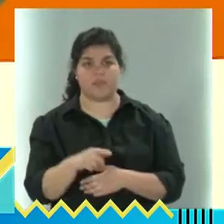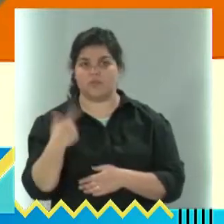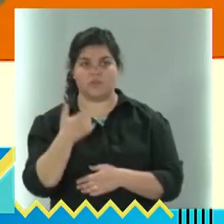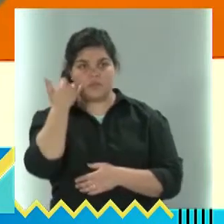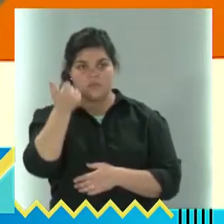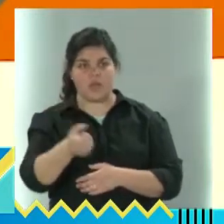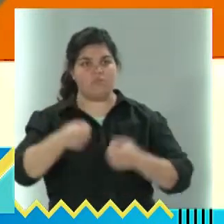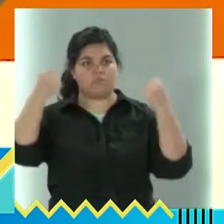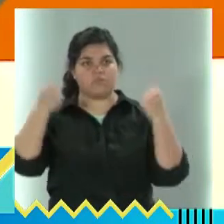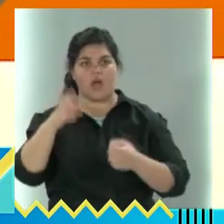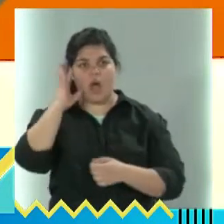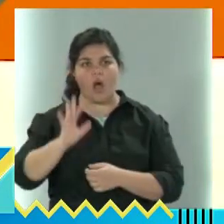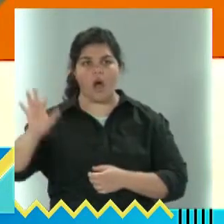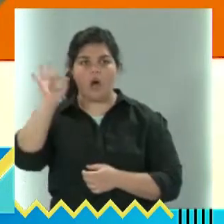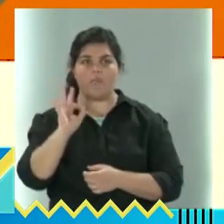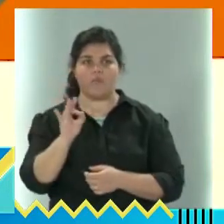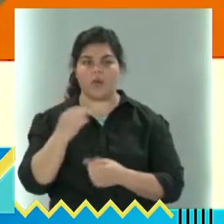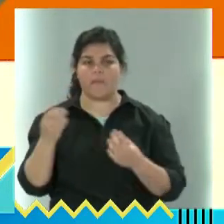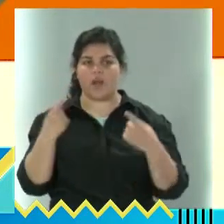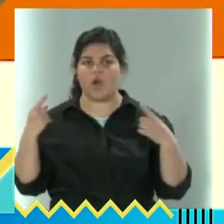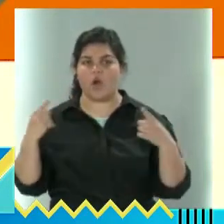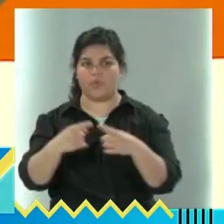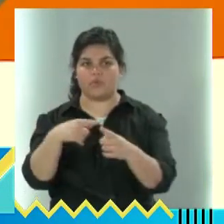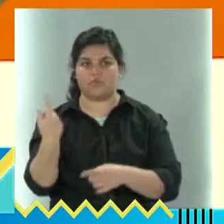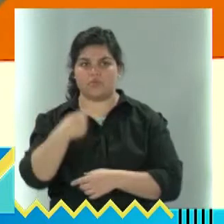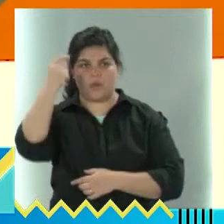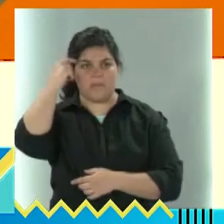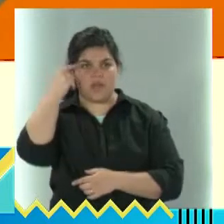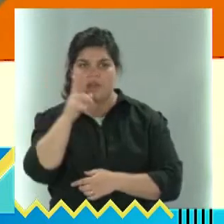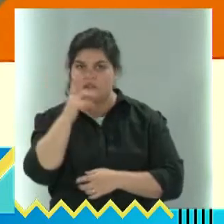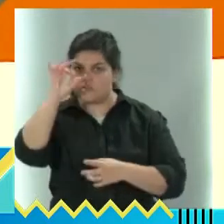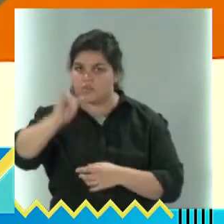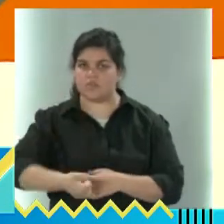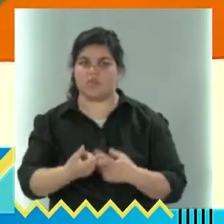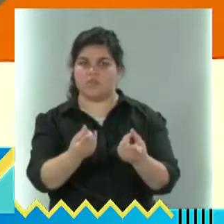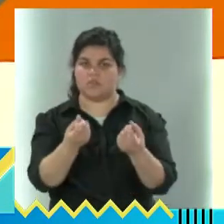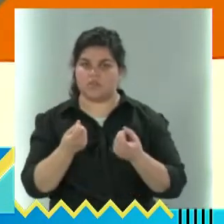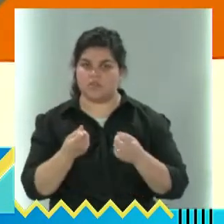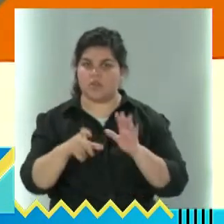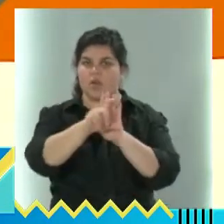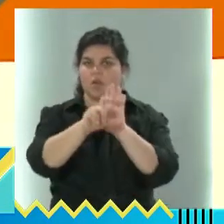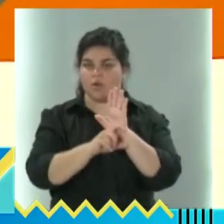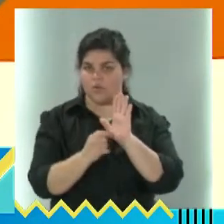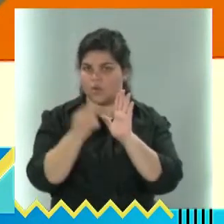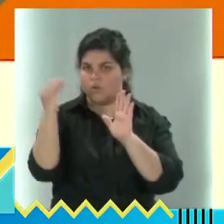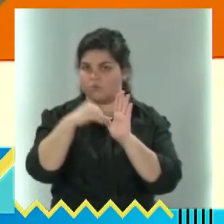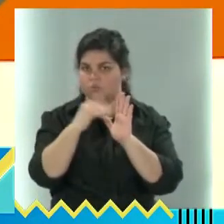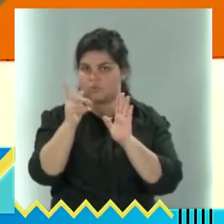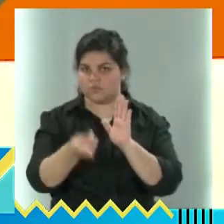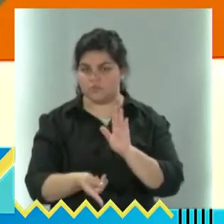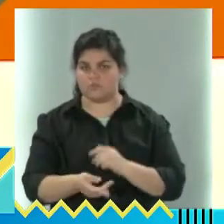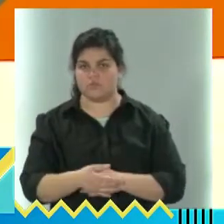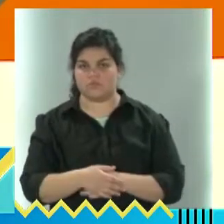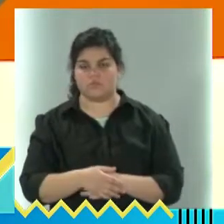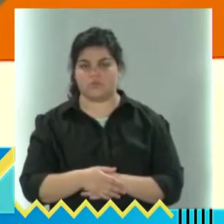la postura con el fin último que creemos conveniente para que se le dio a este código contravencional, por lo que